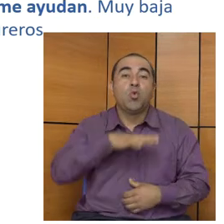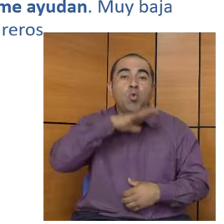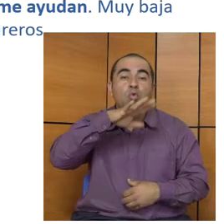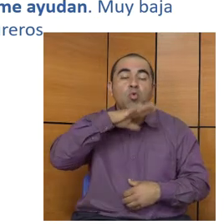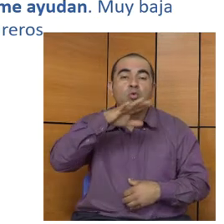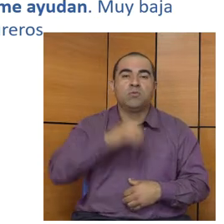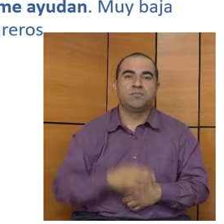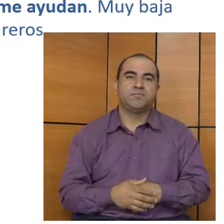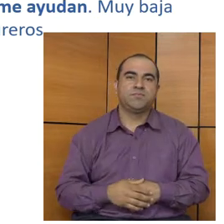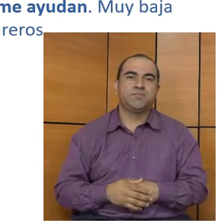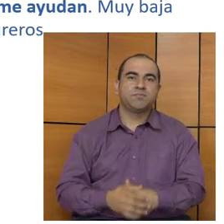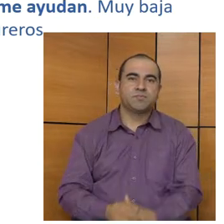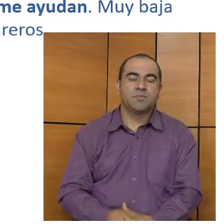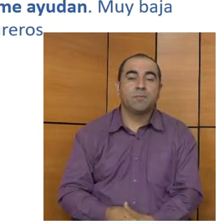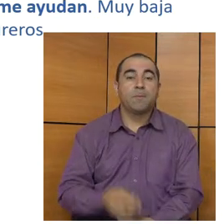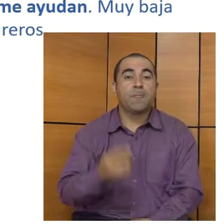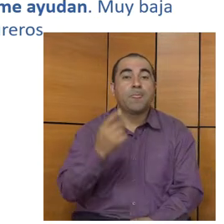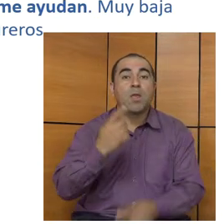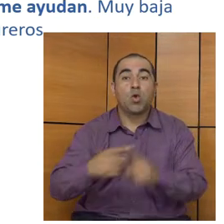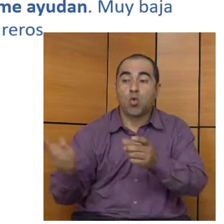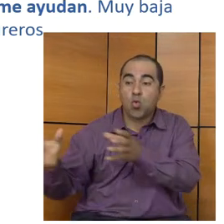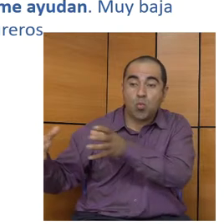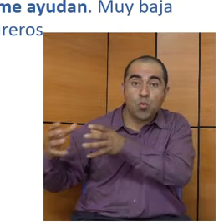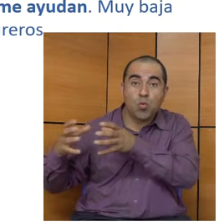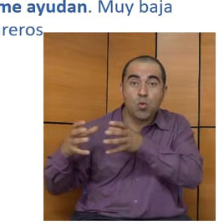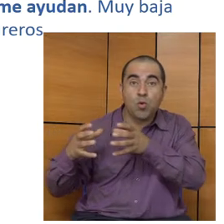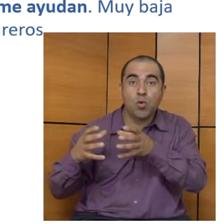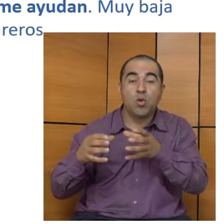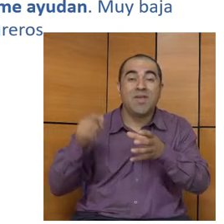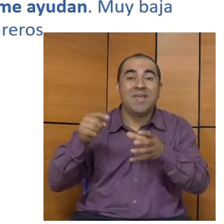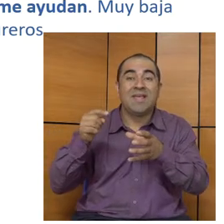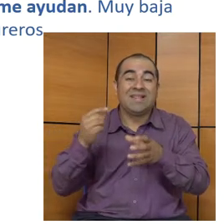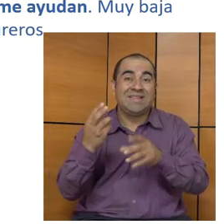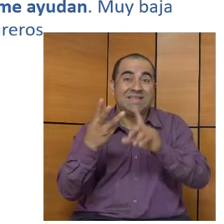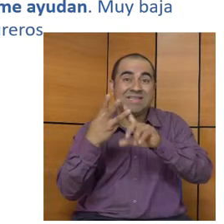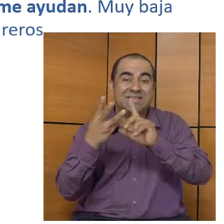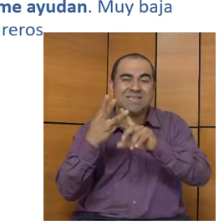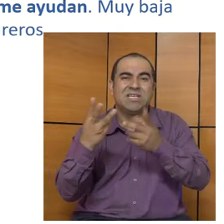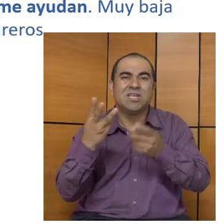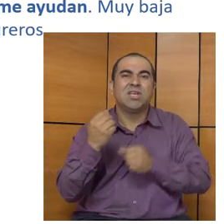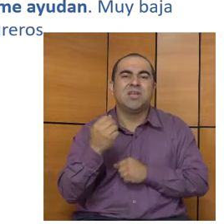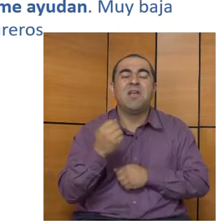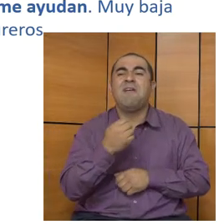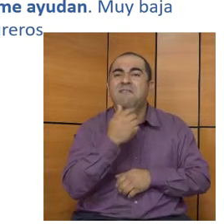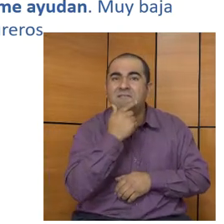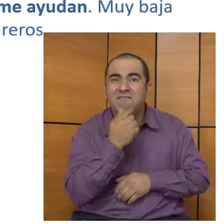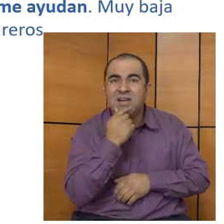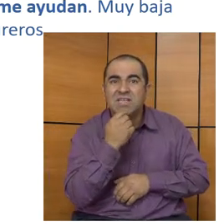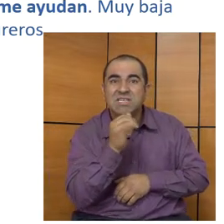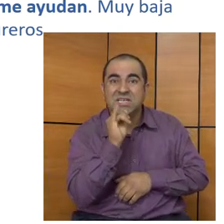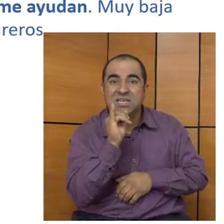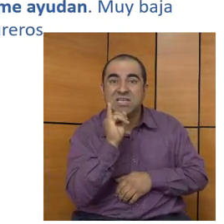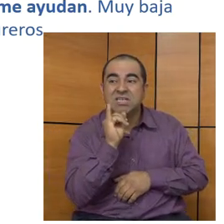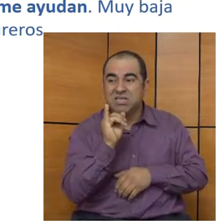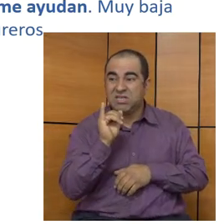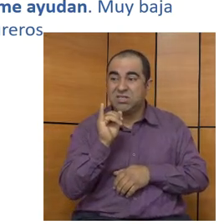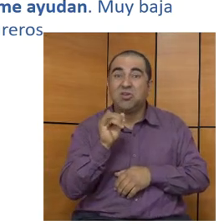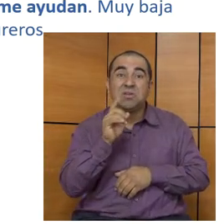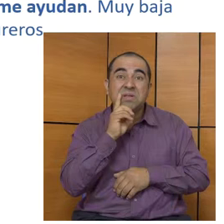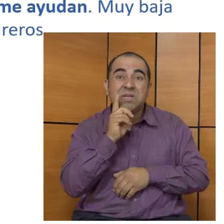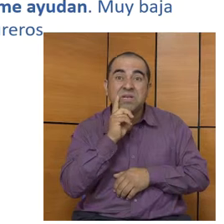con mucha solvencia. El otro gran grupo sería este tercero: si es fácil y tengo los medios, intentaré